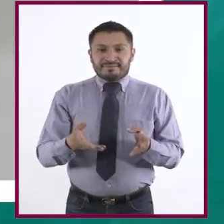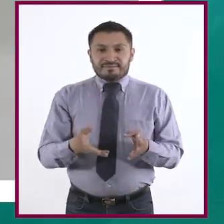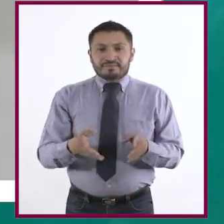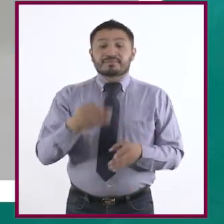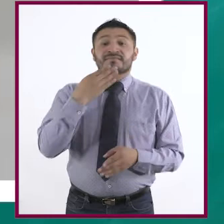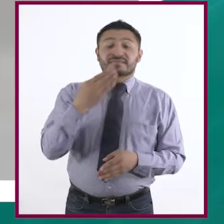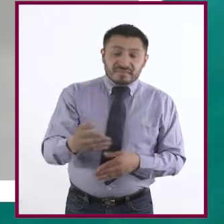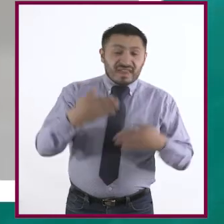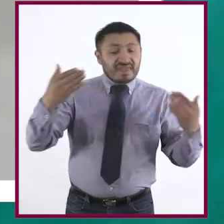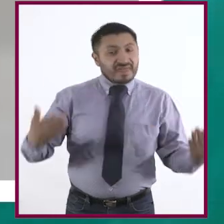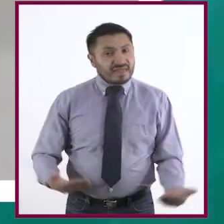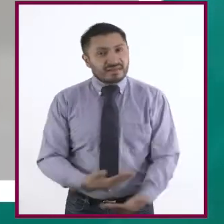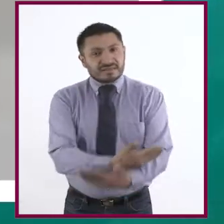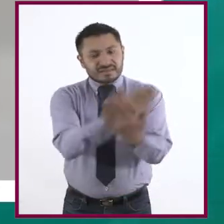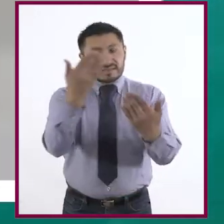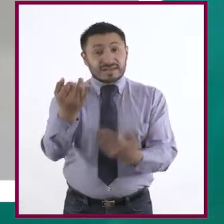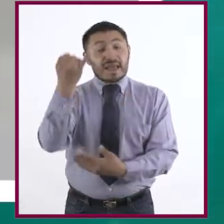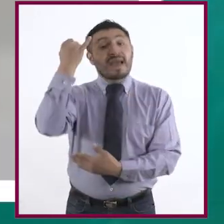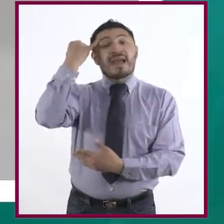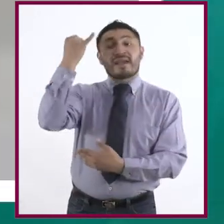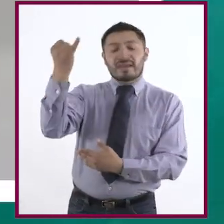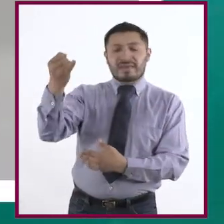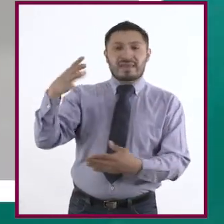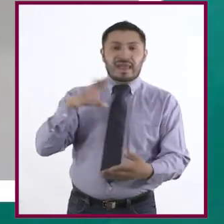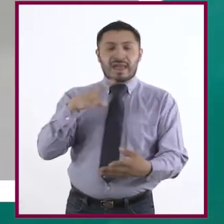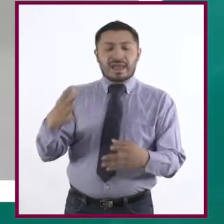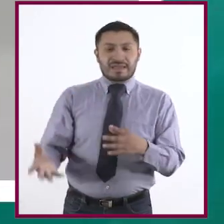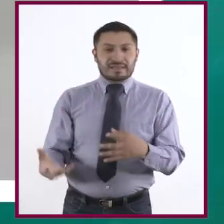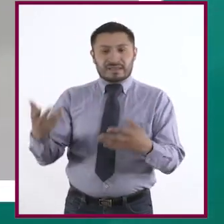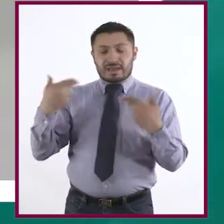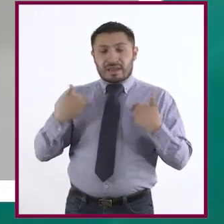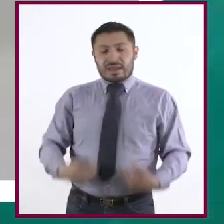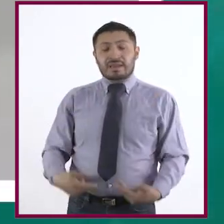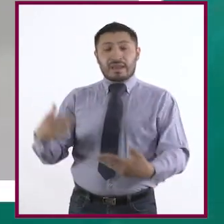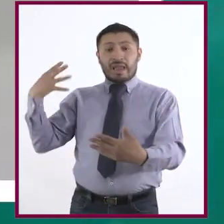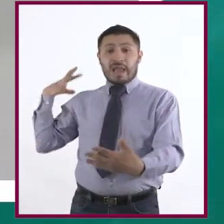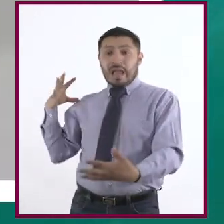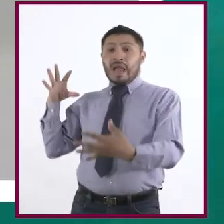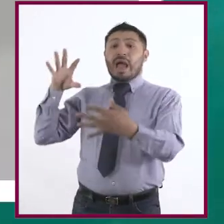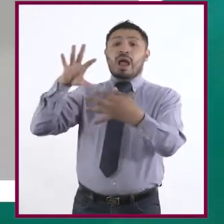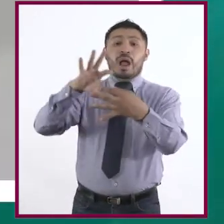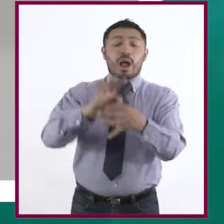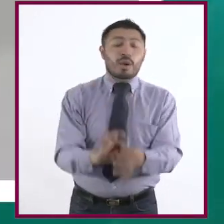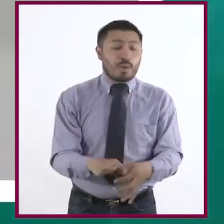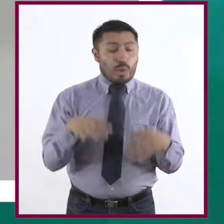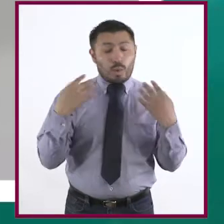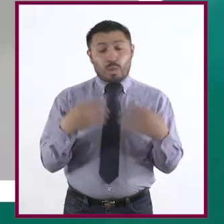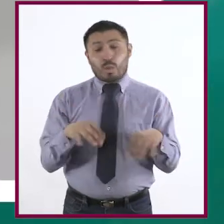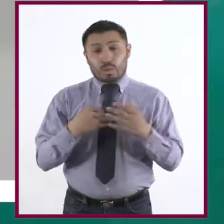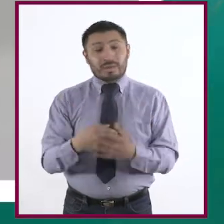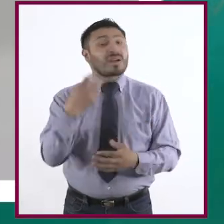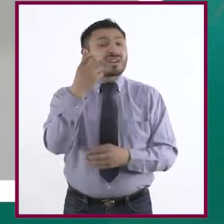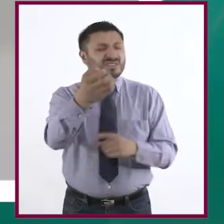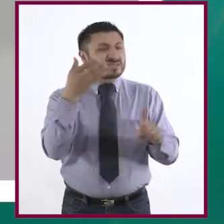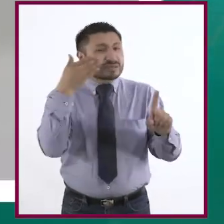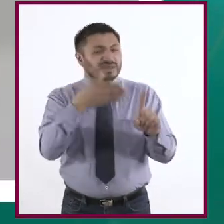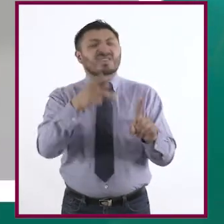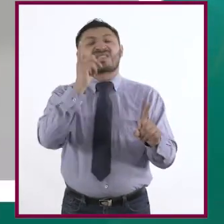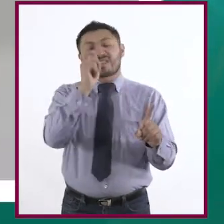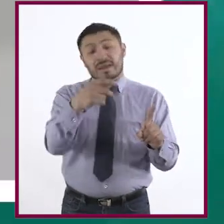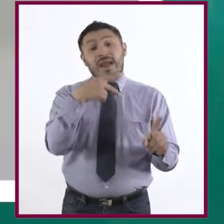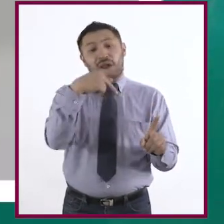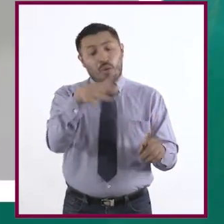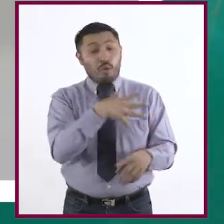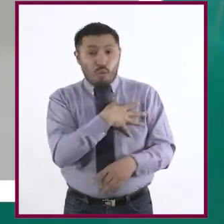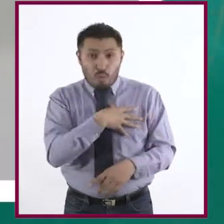significa bien nacer. La idea nos ha acompañado a la humanidad desde siempre y el objetivo es ese, ¿no? Que tus hijos y